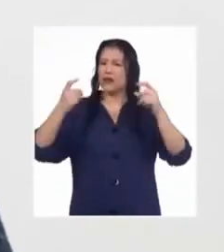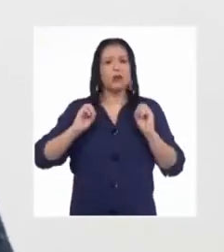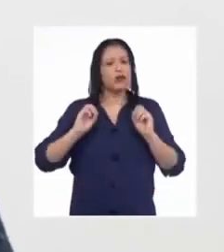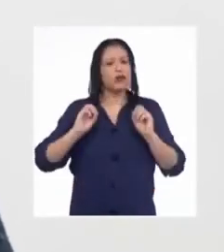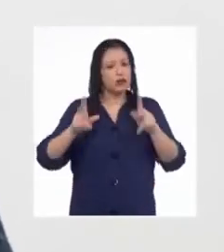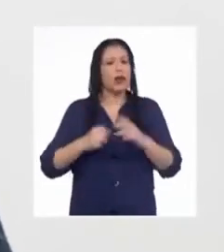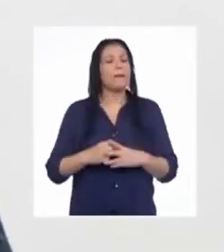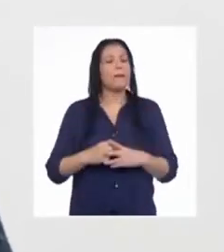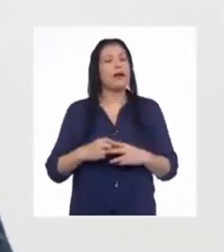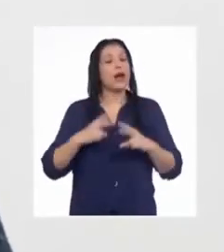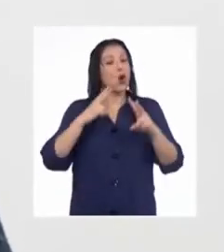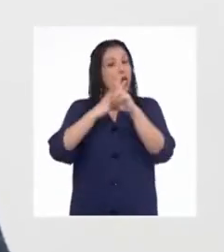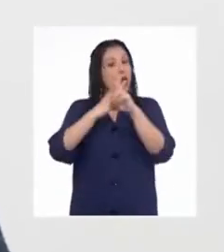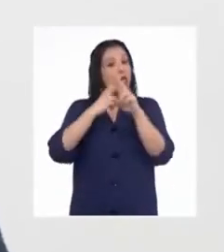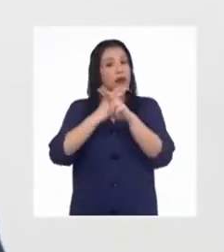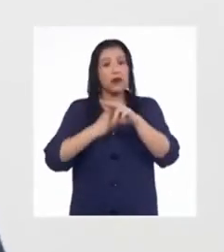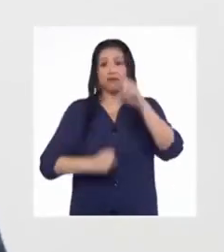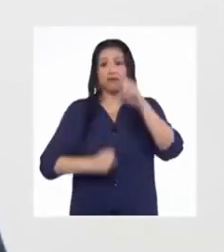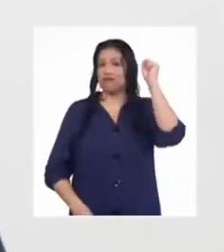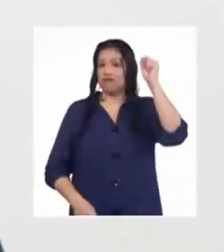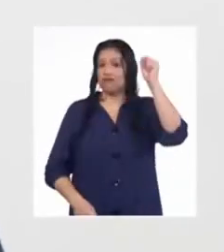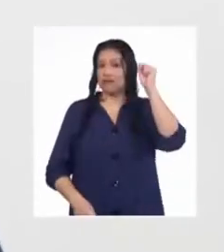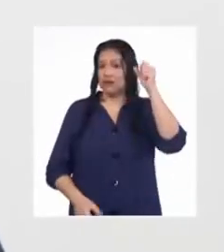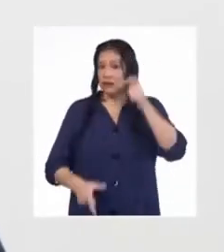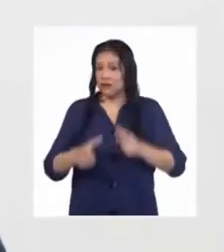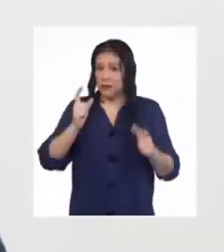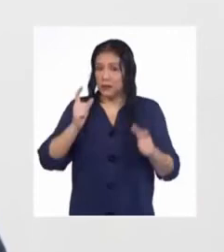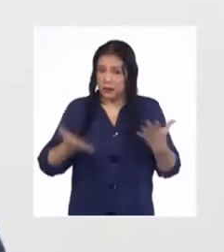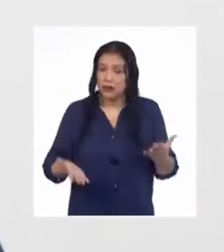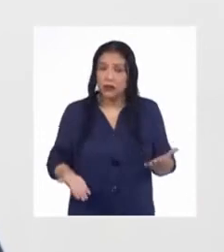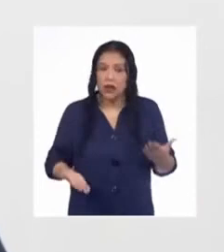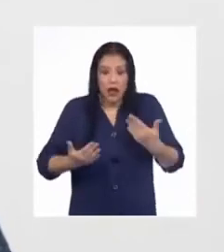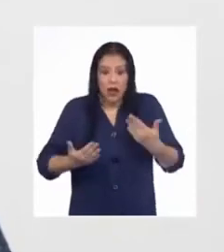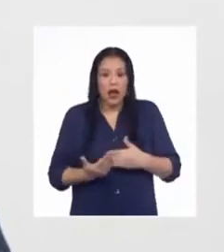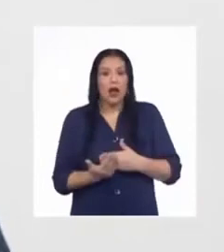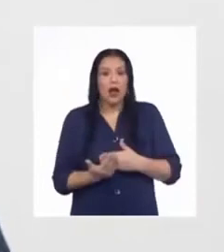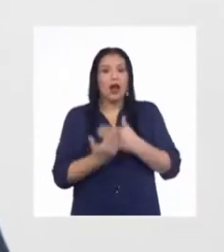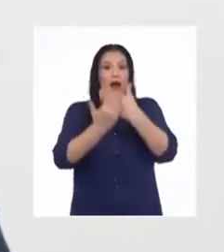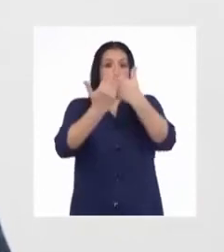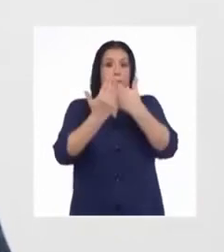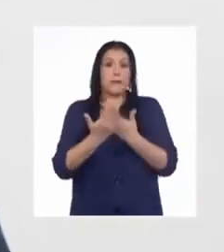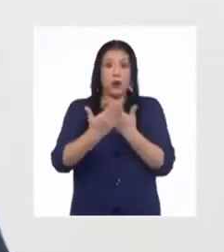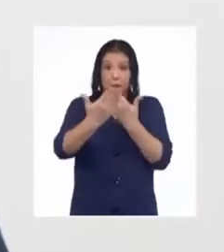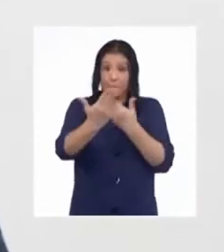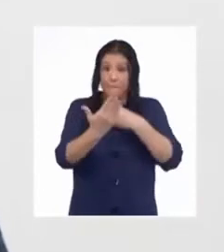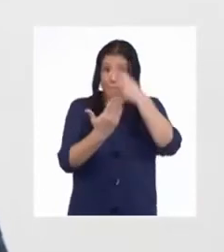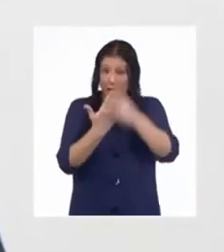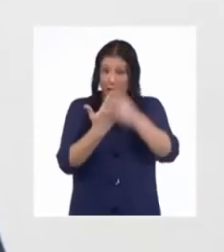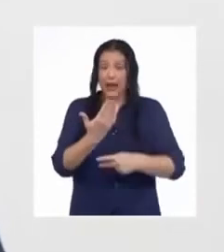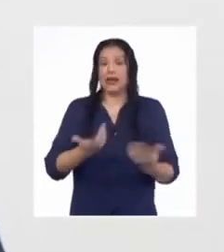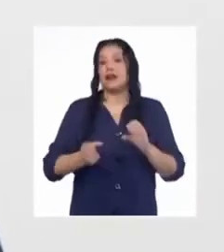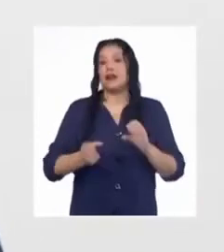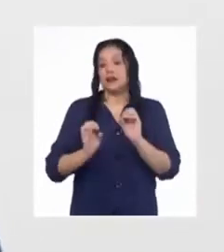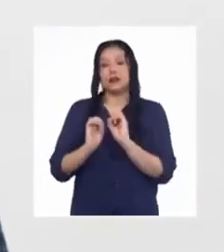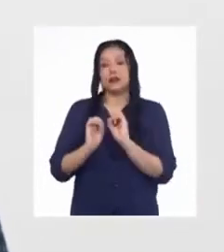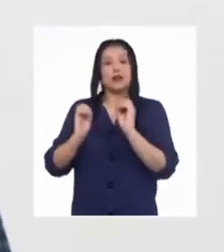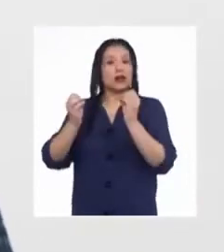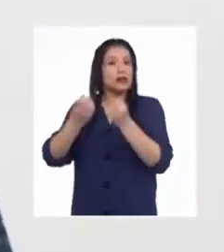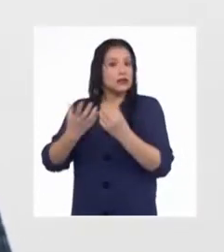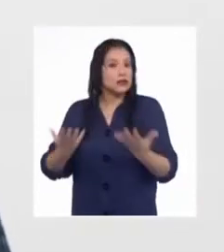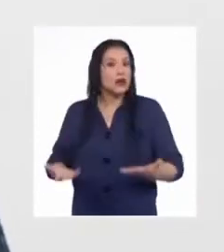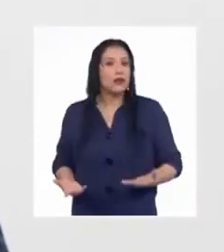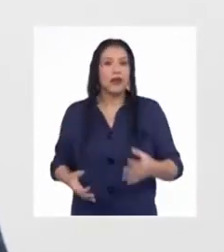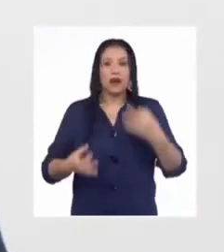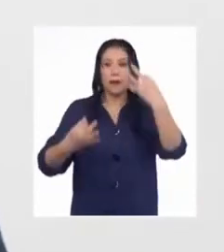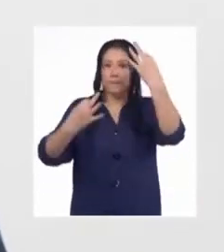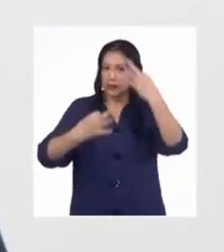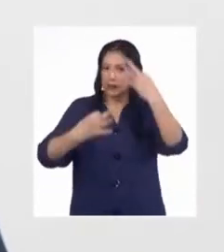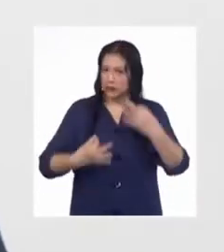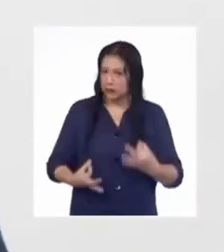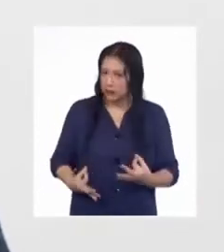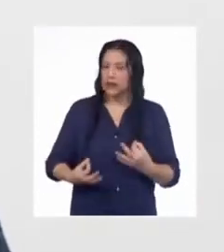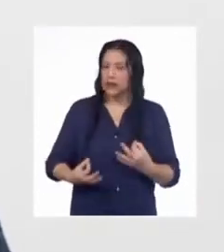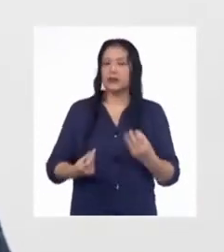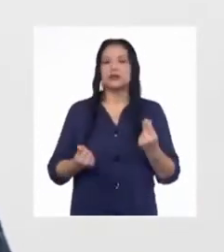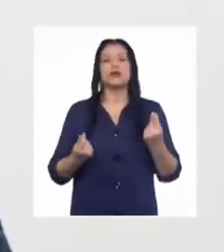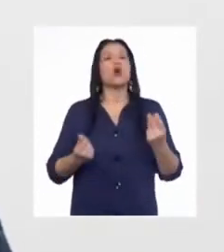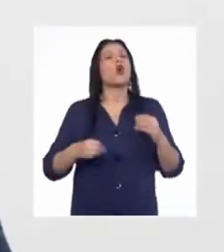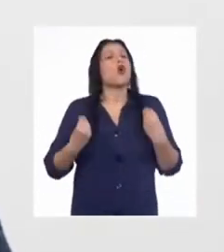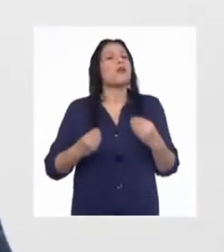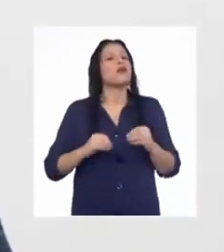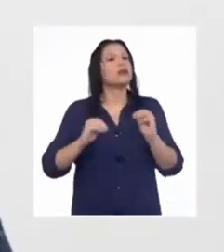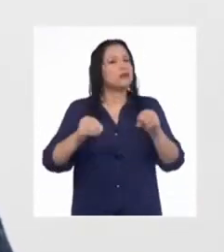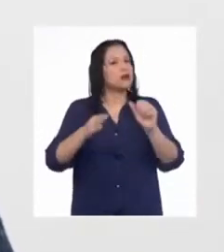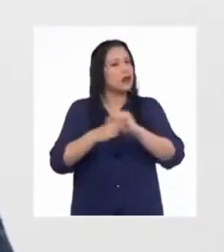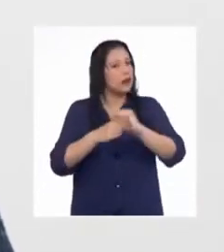los derechos de los ciudadanos. Los planes de nuestras instituciones, los presupuestos, cómo se